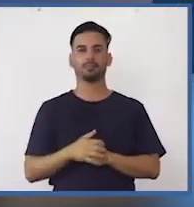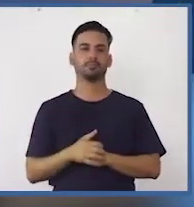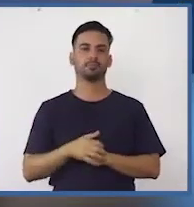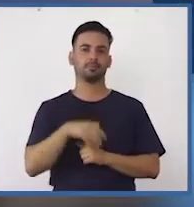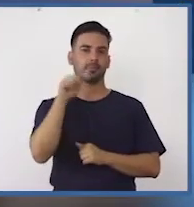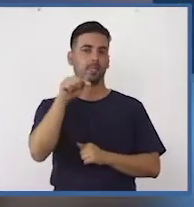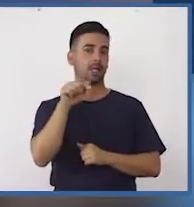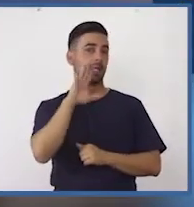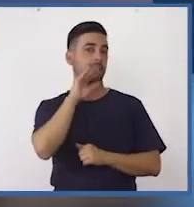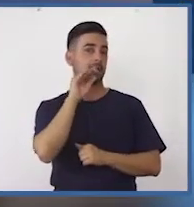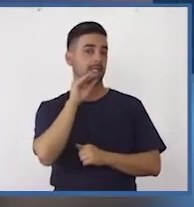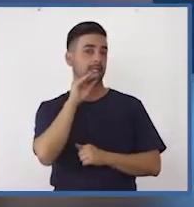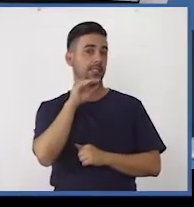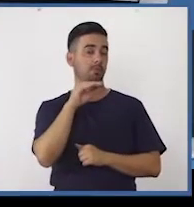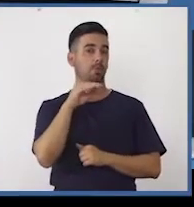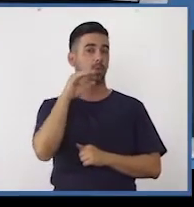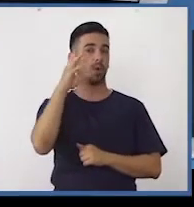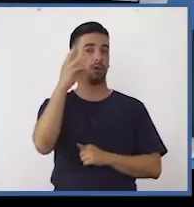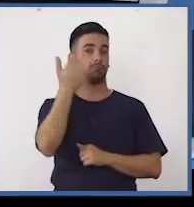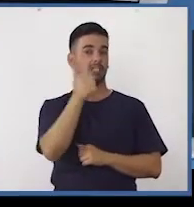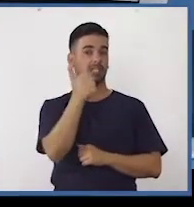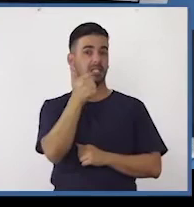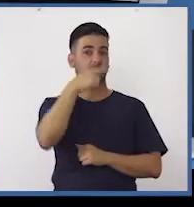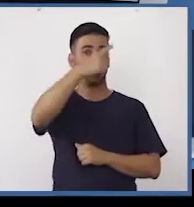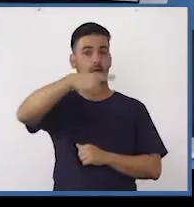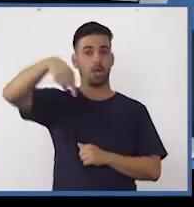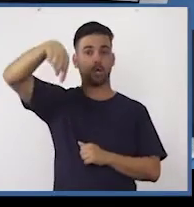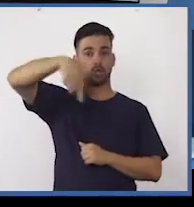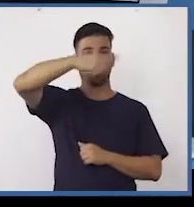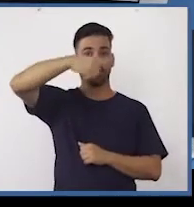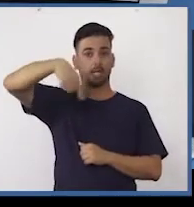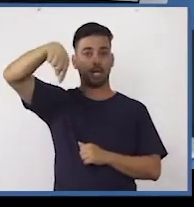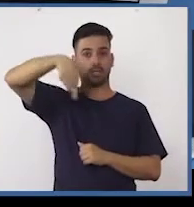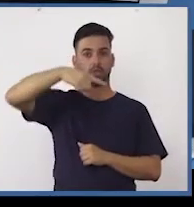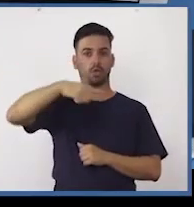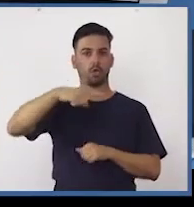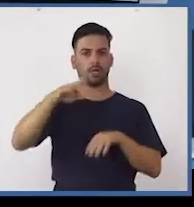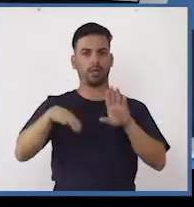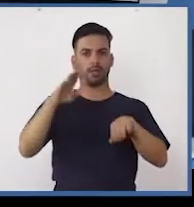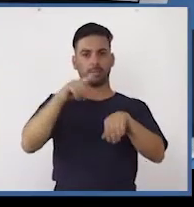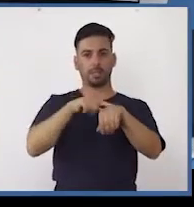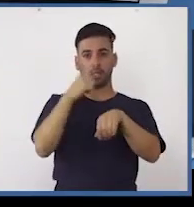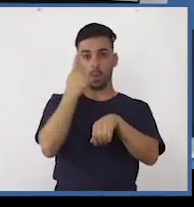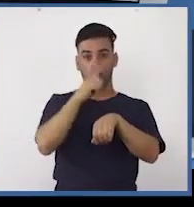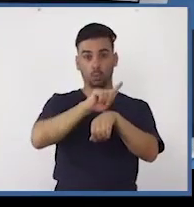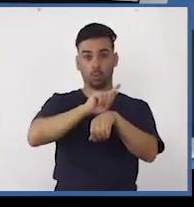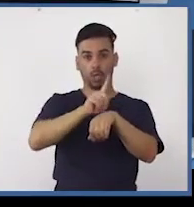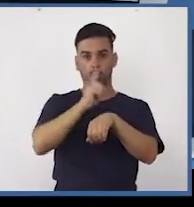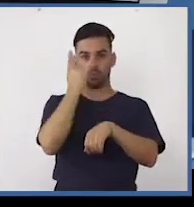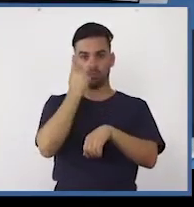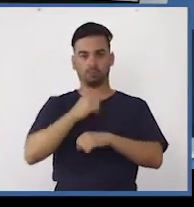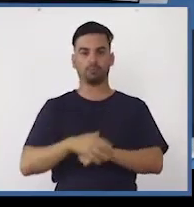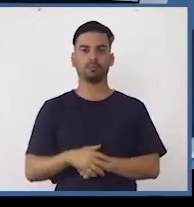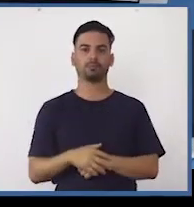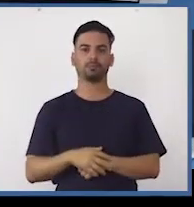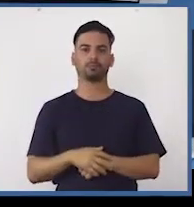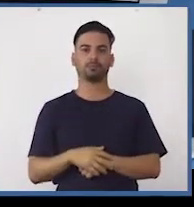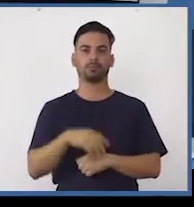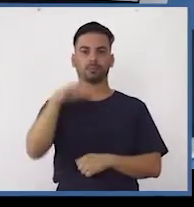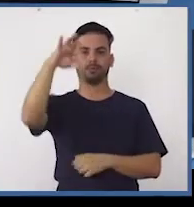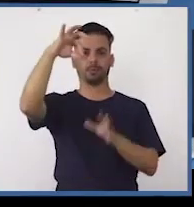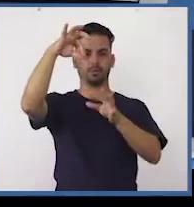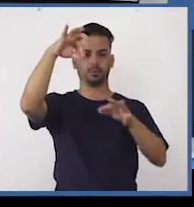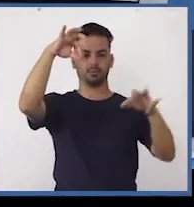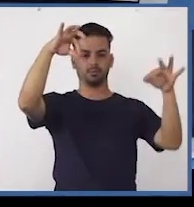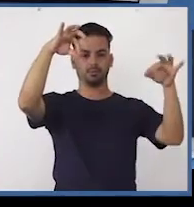10 oscilaciones en un segundo. ¿Cómo yo puedo medir 10 oscilaciones? Cuando yo saco el péndulo que está aquí en esta posición y cuando lo saco de su posición de